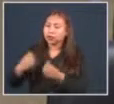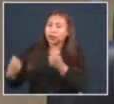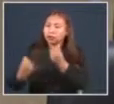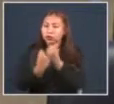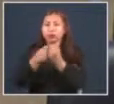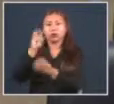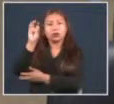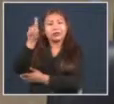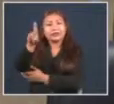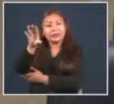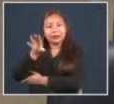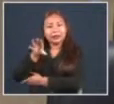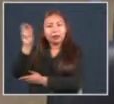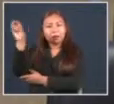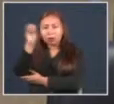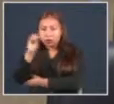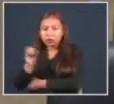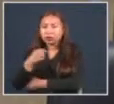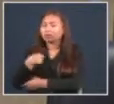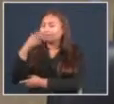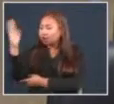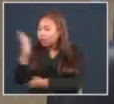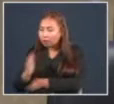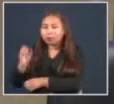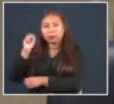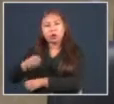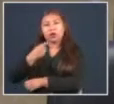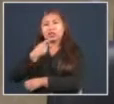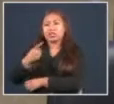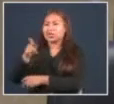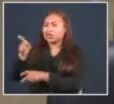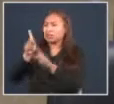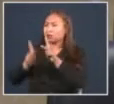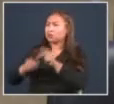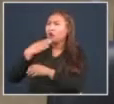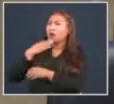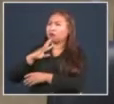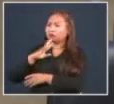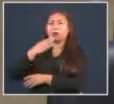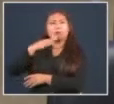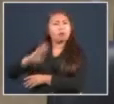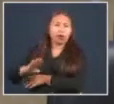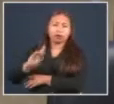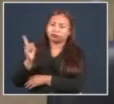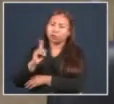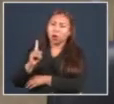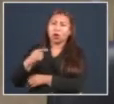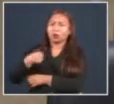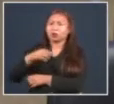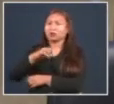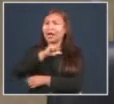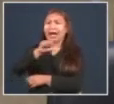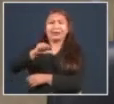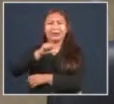100%, porque jamás pueden decir que Jairo Bolota es un mal hablado, pueden decir que Jairo Bolota tiene conductas,